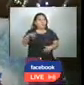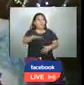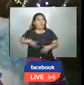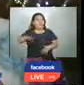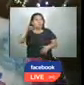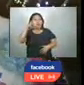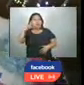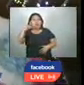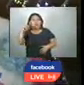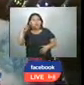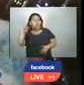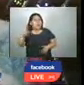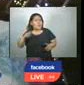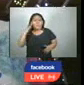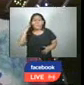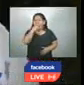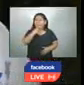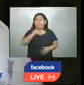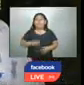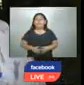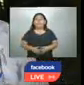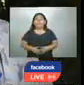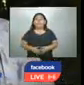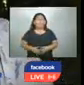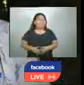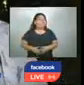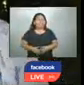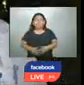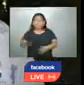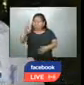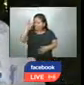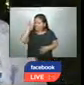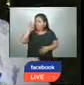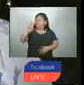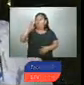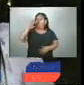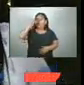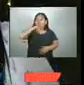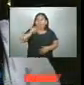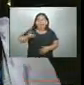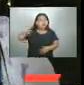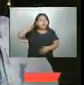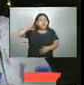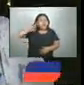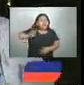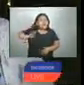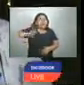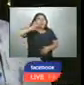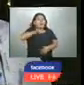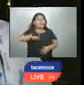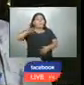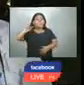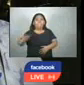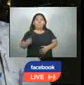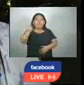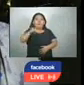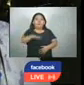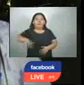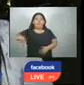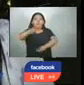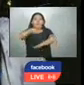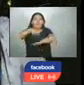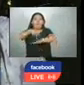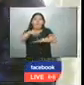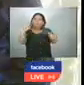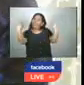Santa Tecla, que hoy está muy linda. Está, pero muy bonito, nunca había estado así al parque. Es el primer año que se mira muy